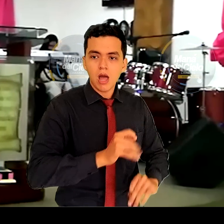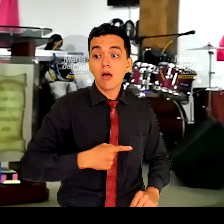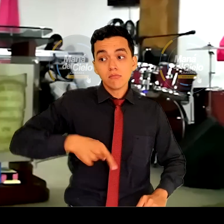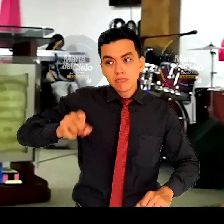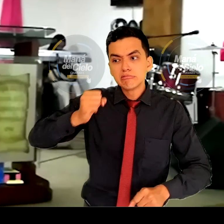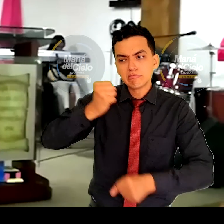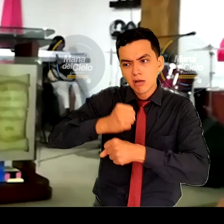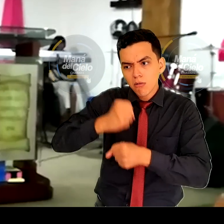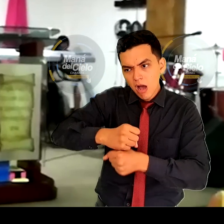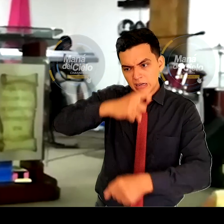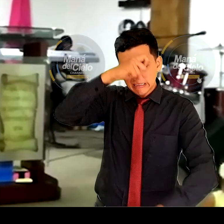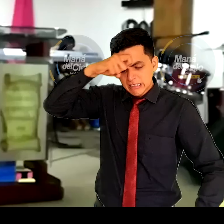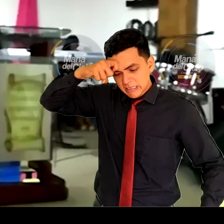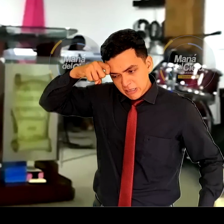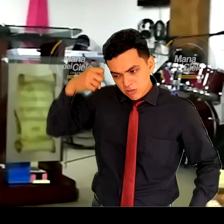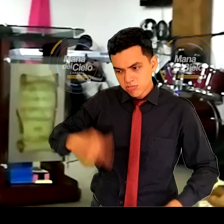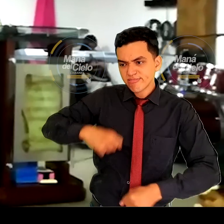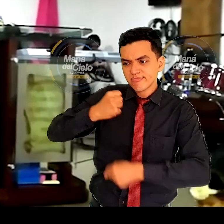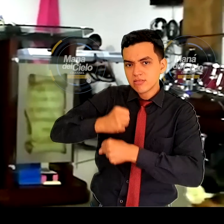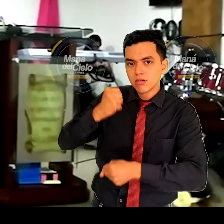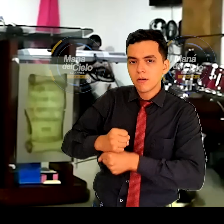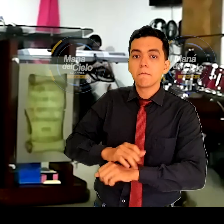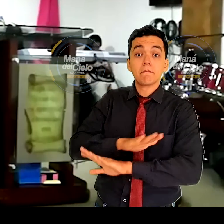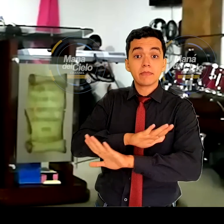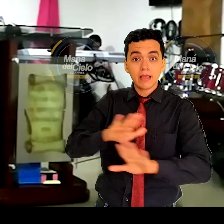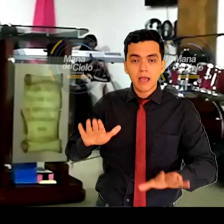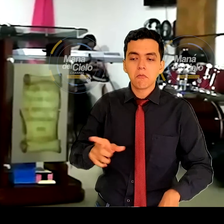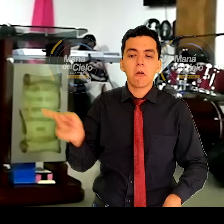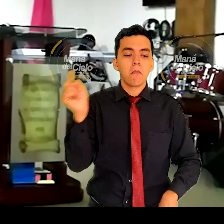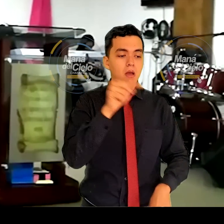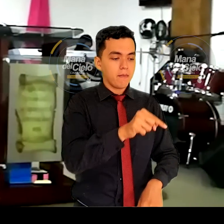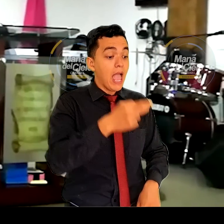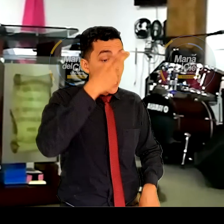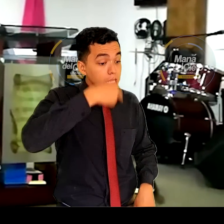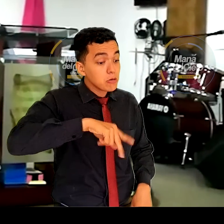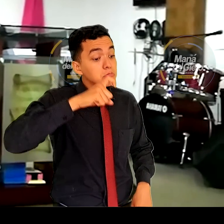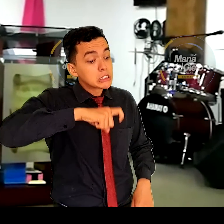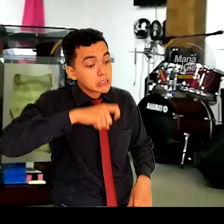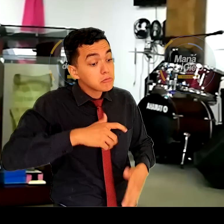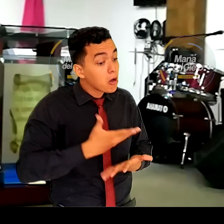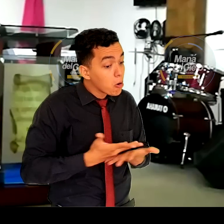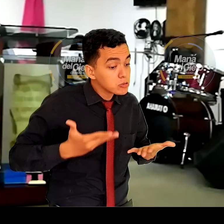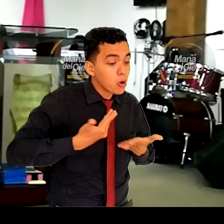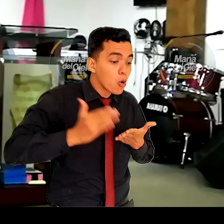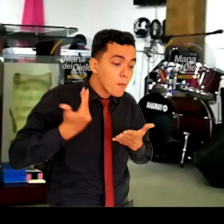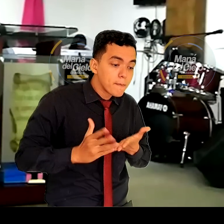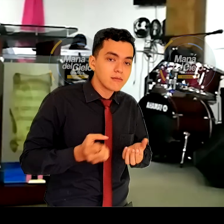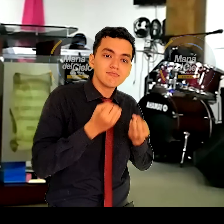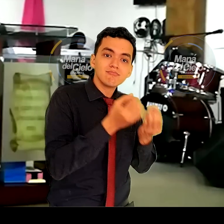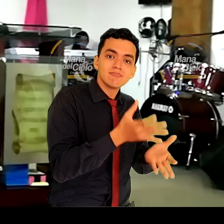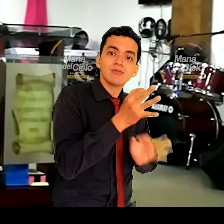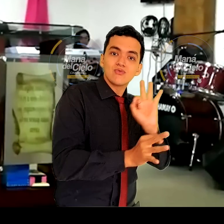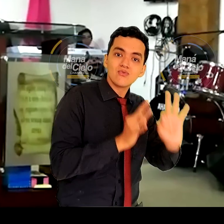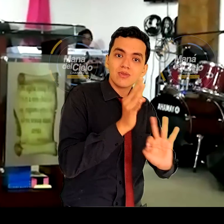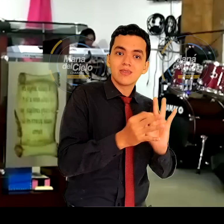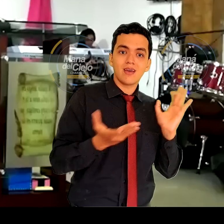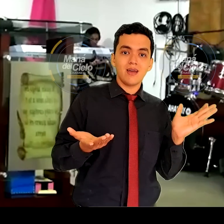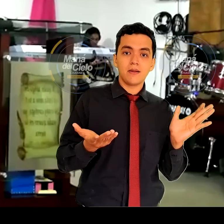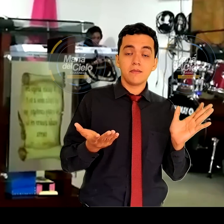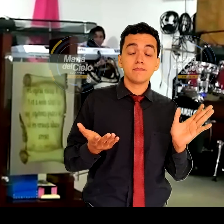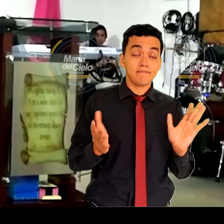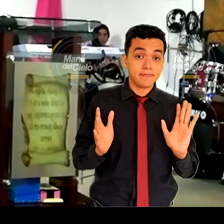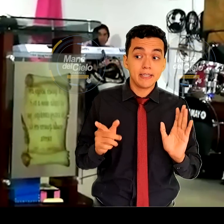dice: están mis hijos, que los hay, los hay. También hay padres irresponsables que traen hijos a este mundo, no responden. Entonces hay que